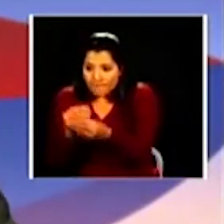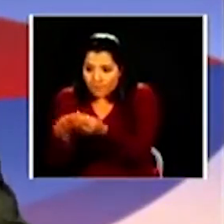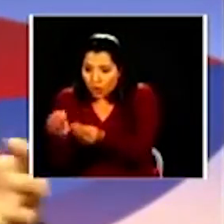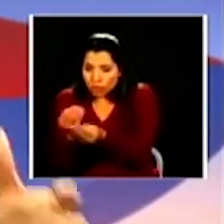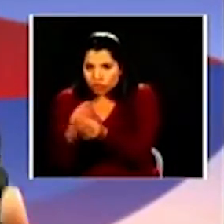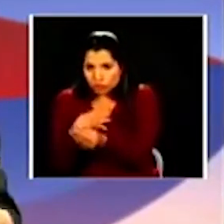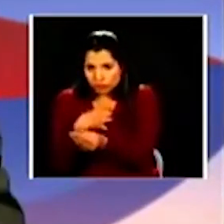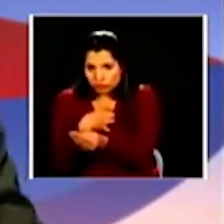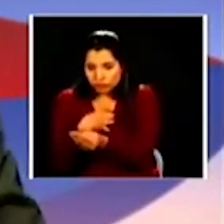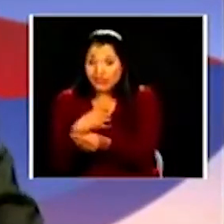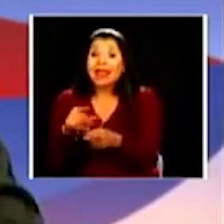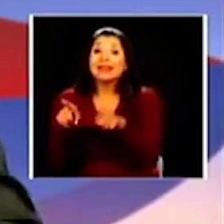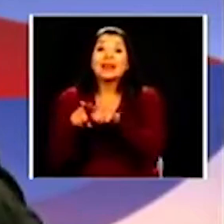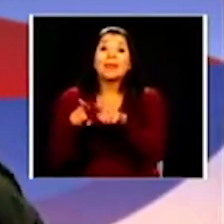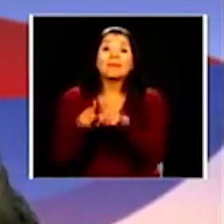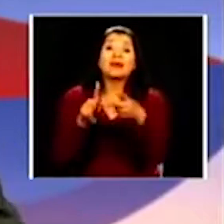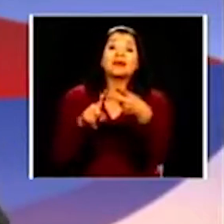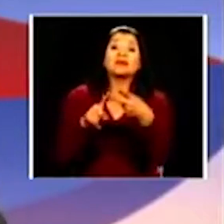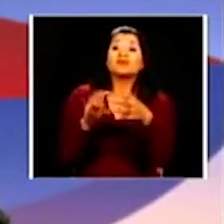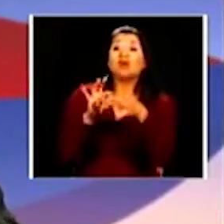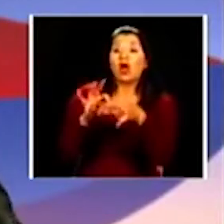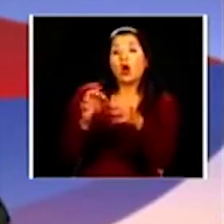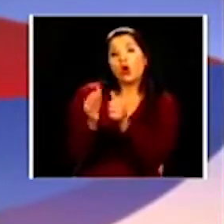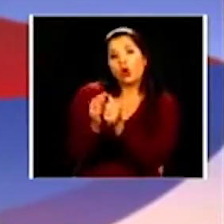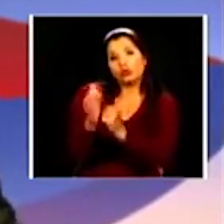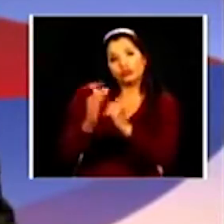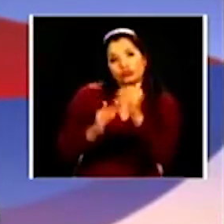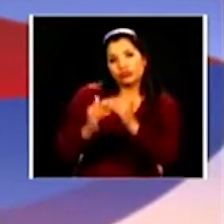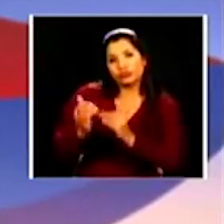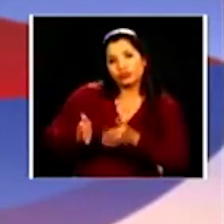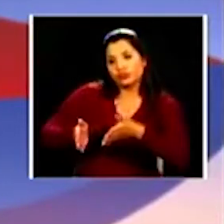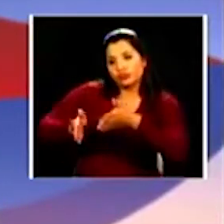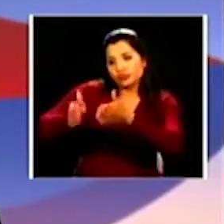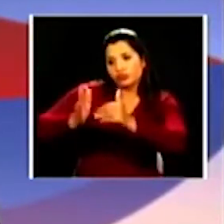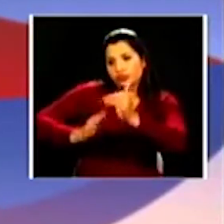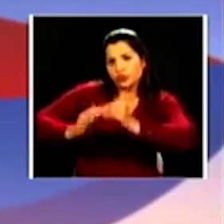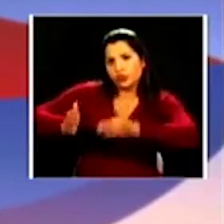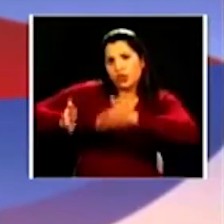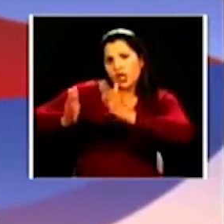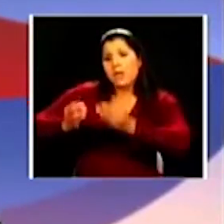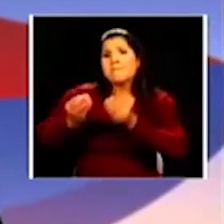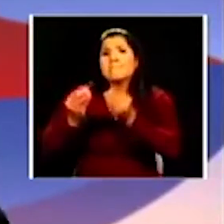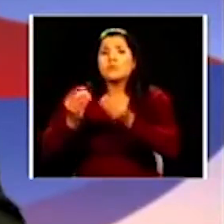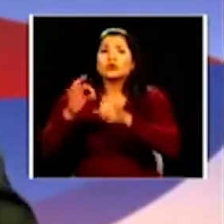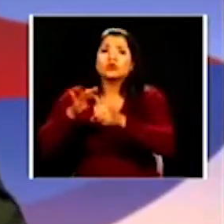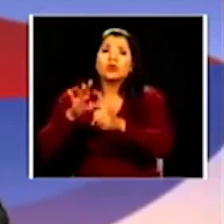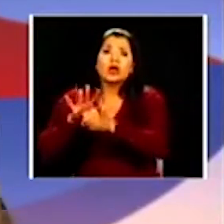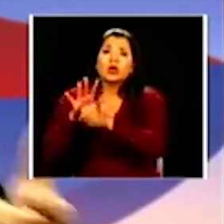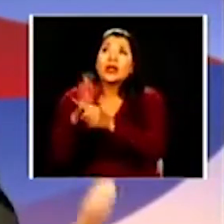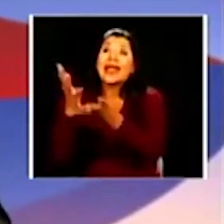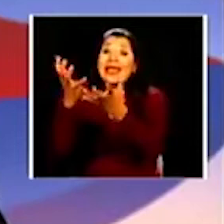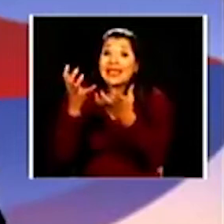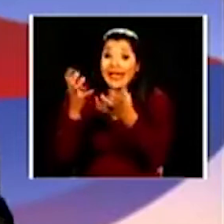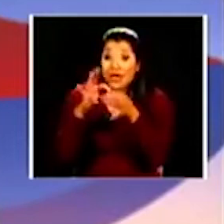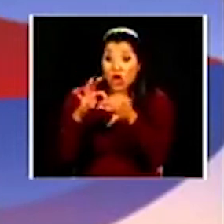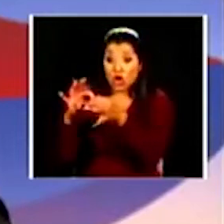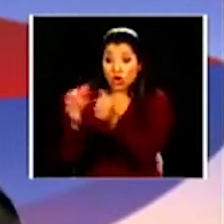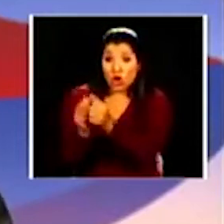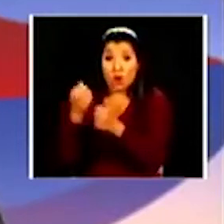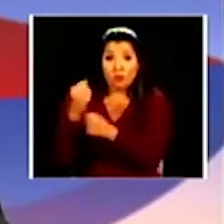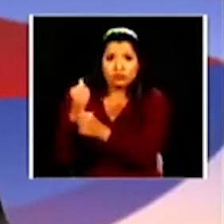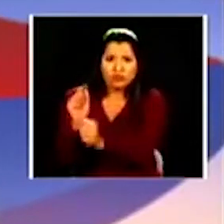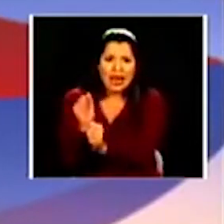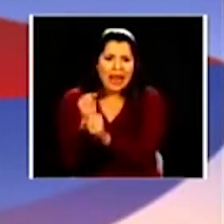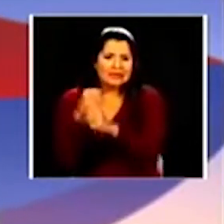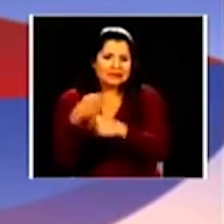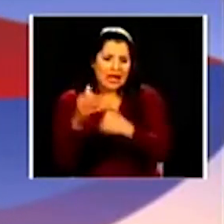supuesto, tiene que ver mucho con el tema de la infraestructura. ¿Cuántos agricultores agradecerían que en coordinación con la municipalidad les hagamos algunas calles y